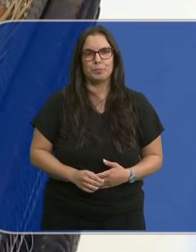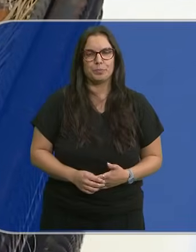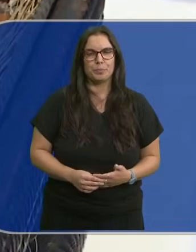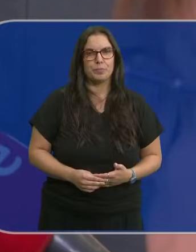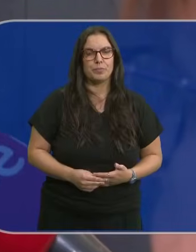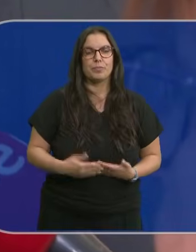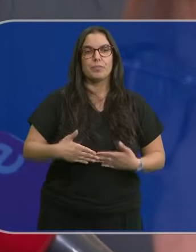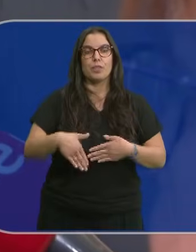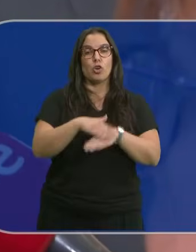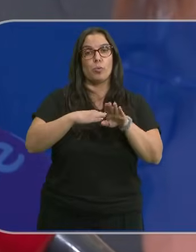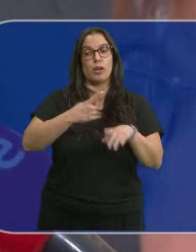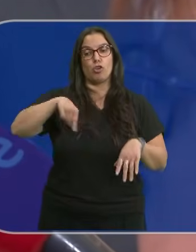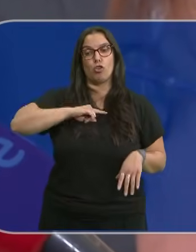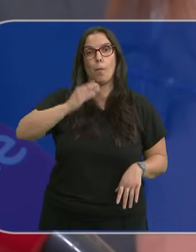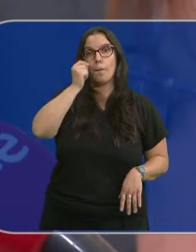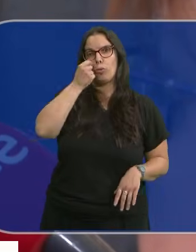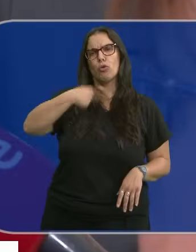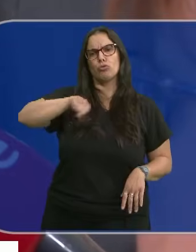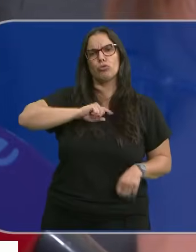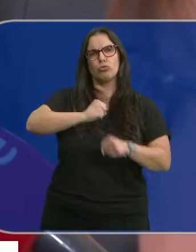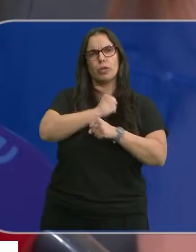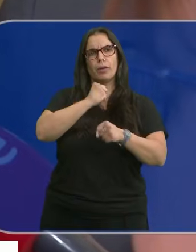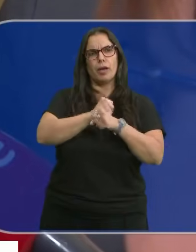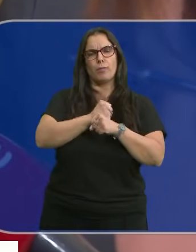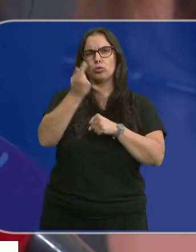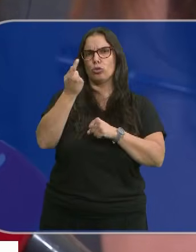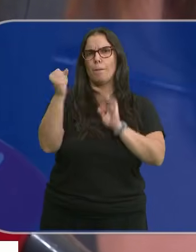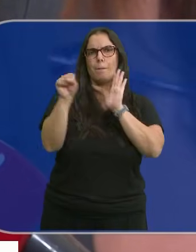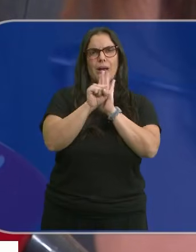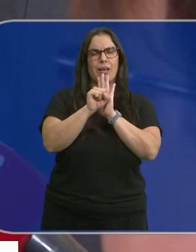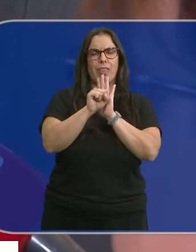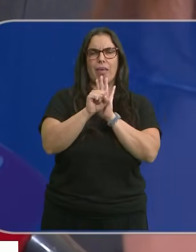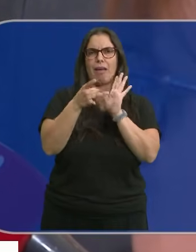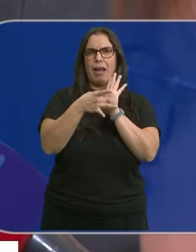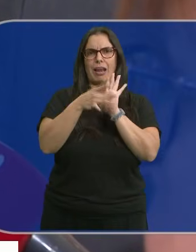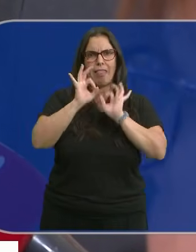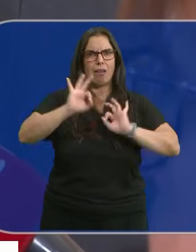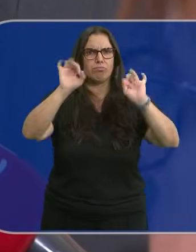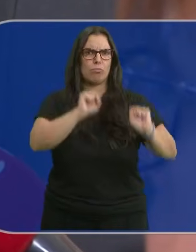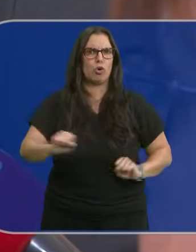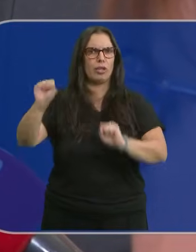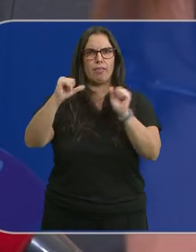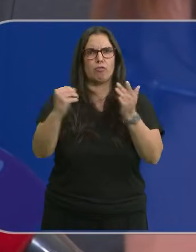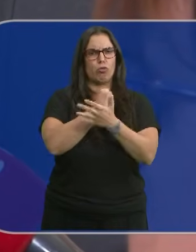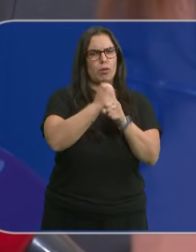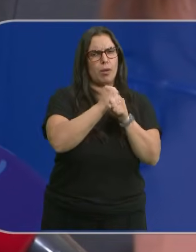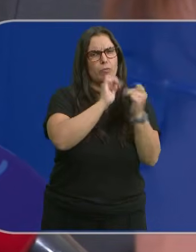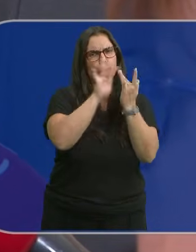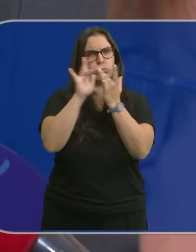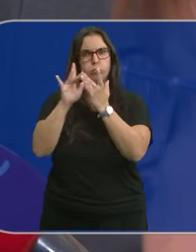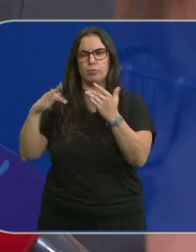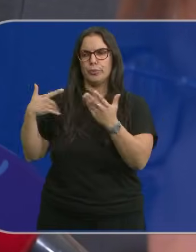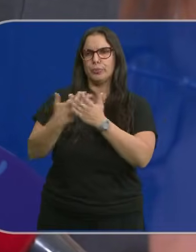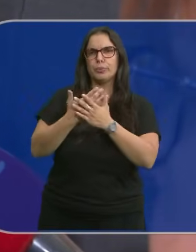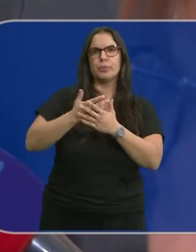Desde el gobierno de Alfonso Fernández Mañueco estamos trabajando con todas estas figuras de calidad diferenciada. Hemos aprobado en estos